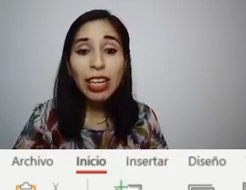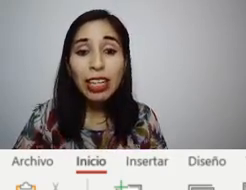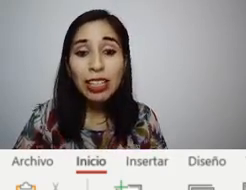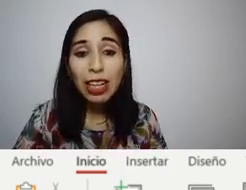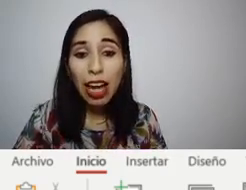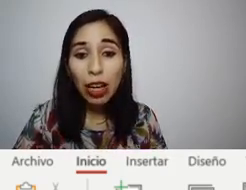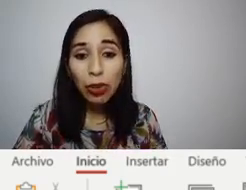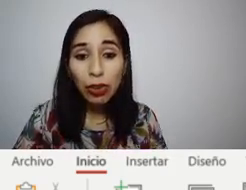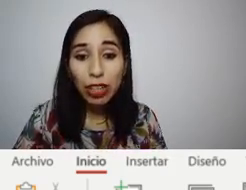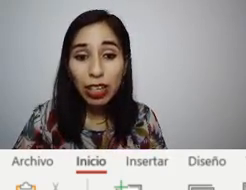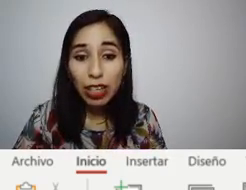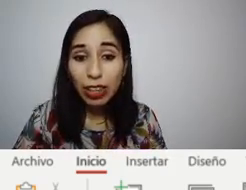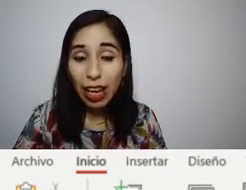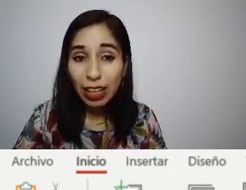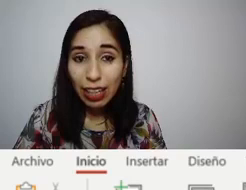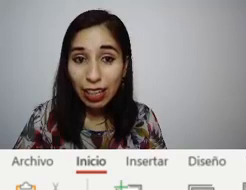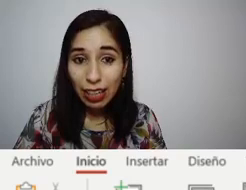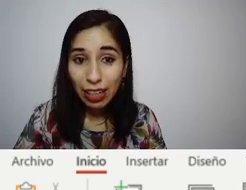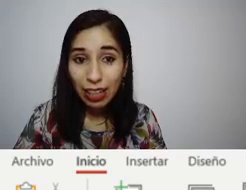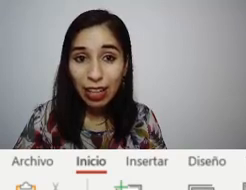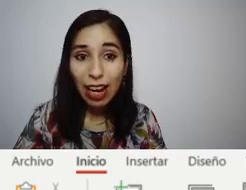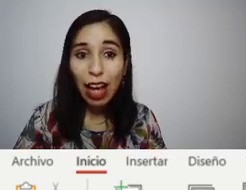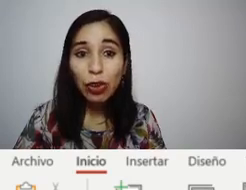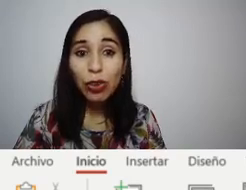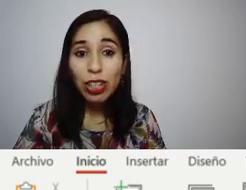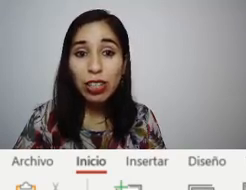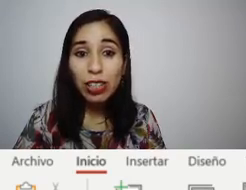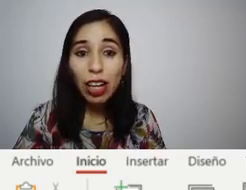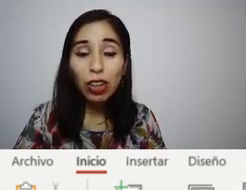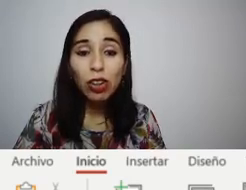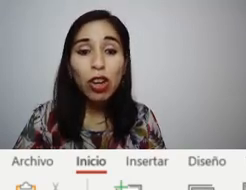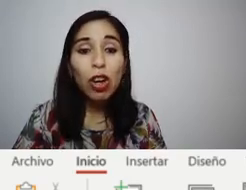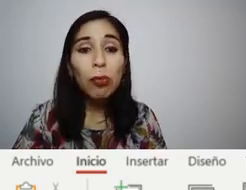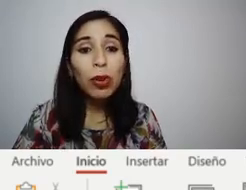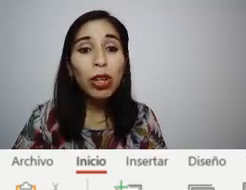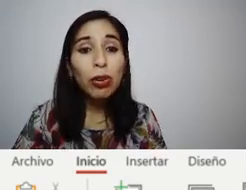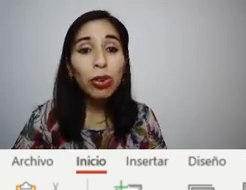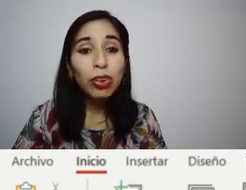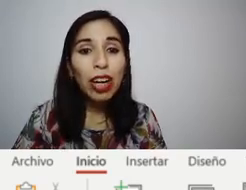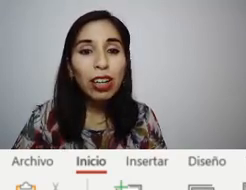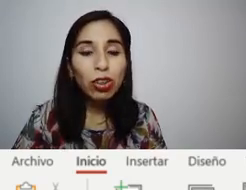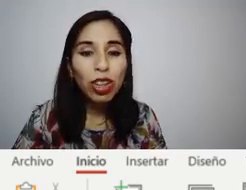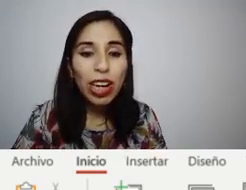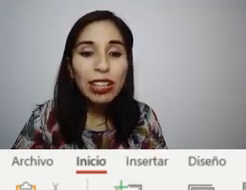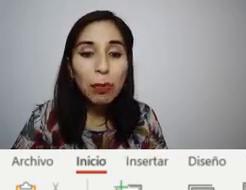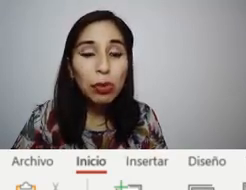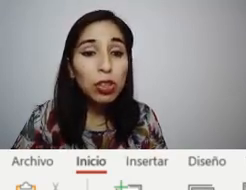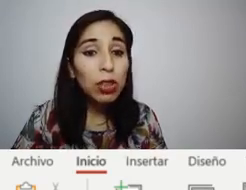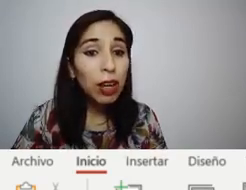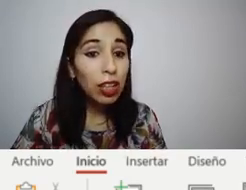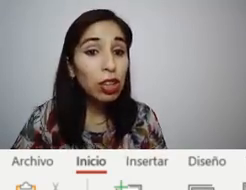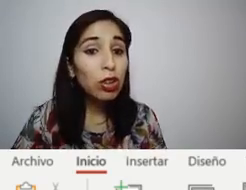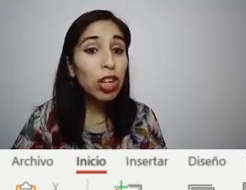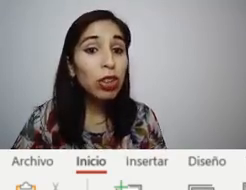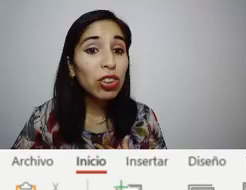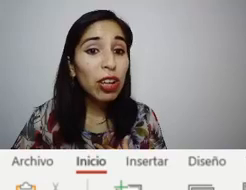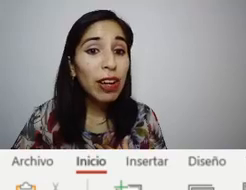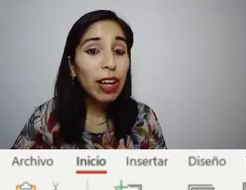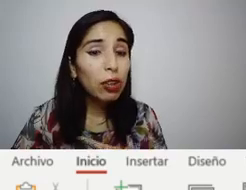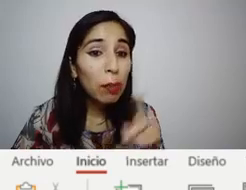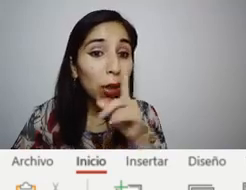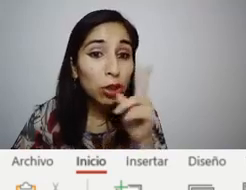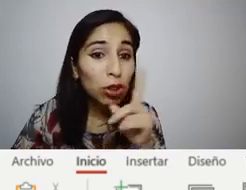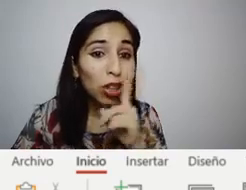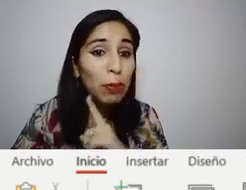y en este lado de aquí lado izquierdo voy a encontrar todas las diapositivas que yo he ido